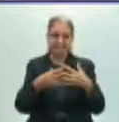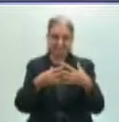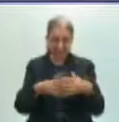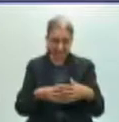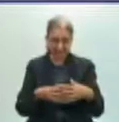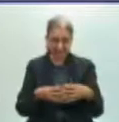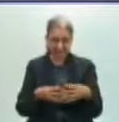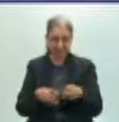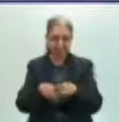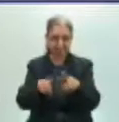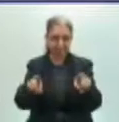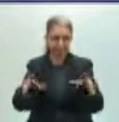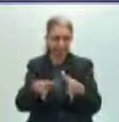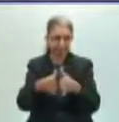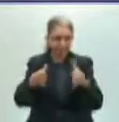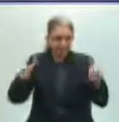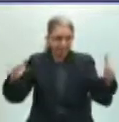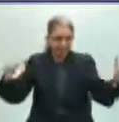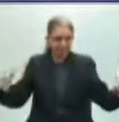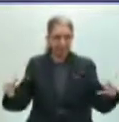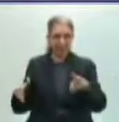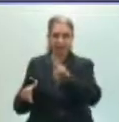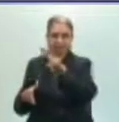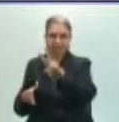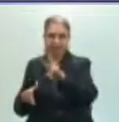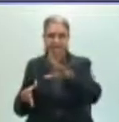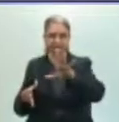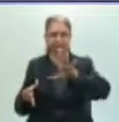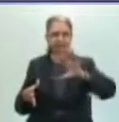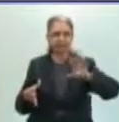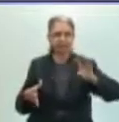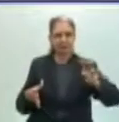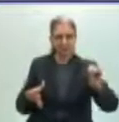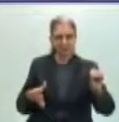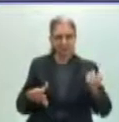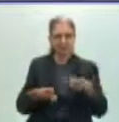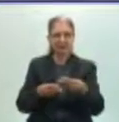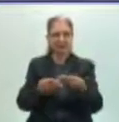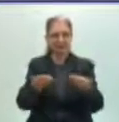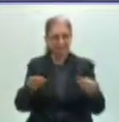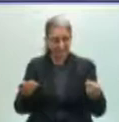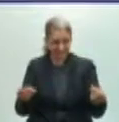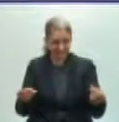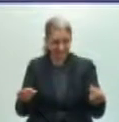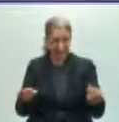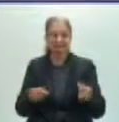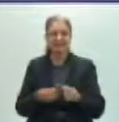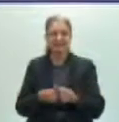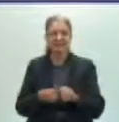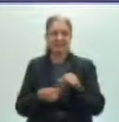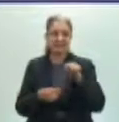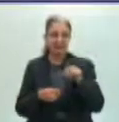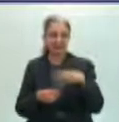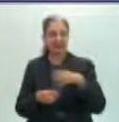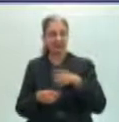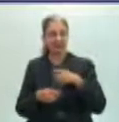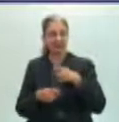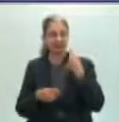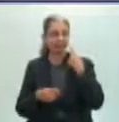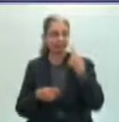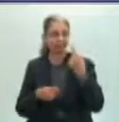extensión de 250 hectáreas de tierra. Esto hay que tenerlo en cuenta.